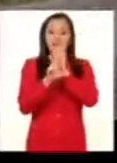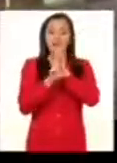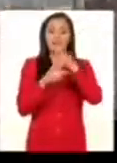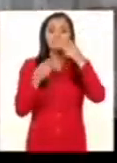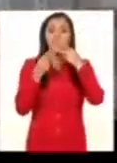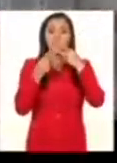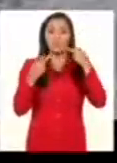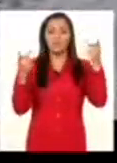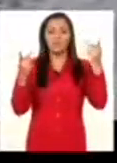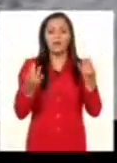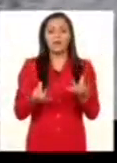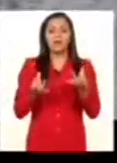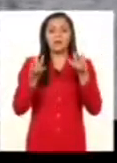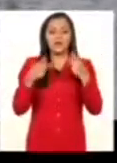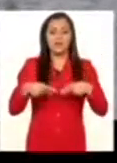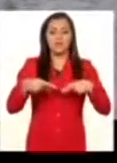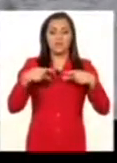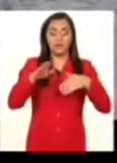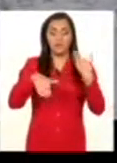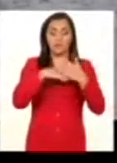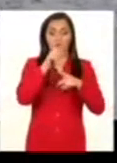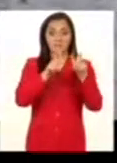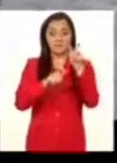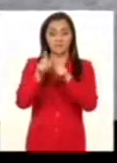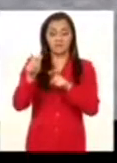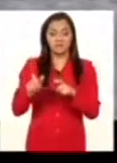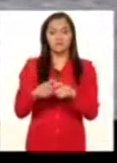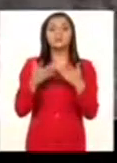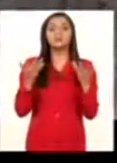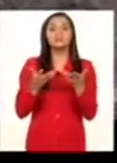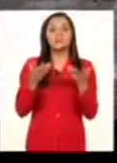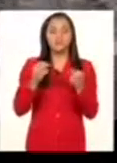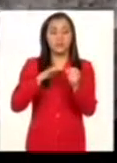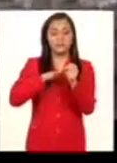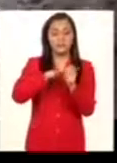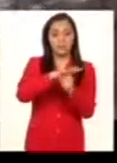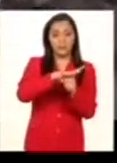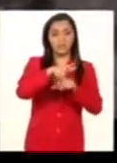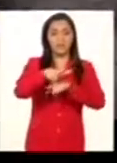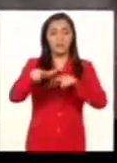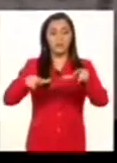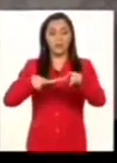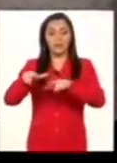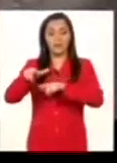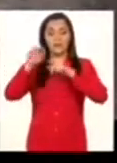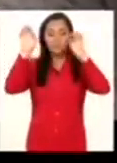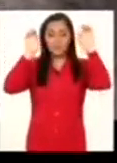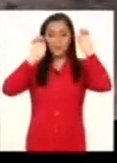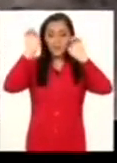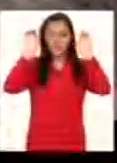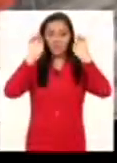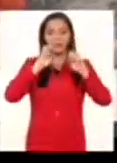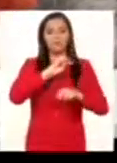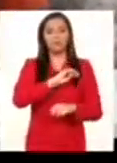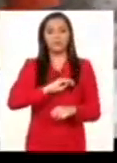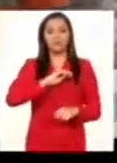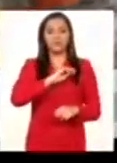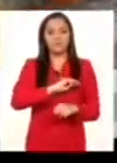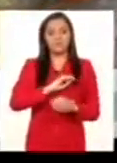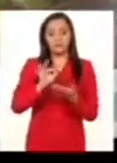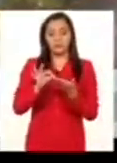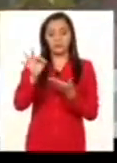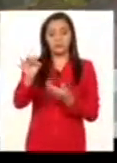con la política pública de mejorar la calidad de vida de los habitantes ubicados en las zonas de influencia de los sectores estratégicos,